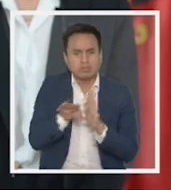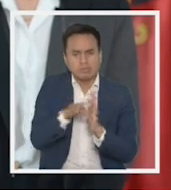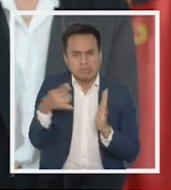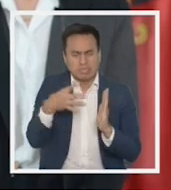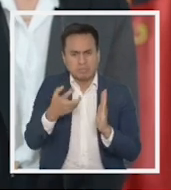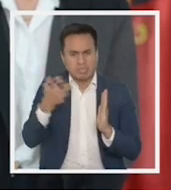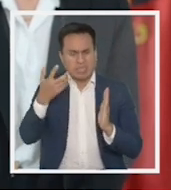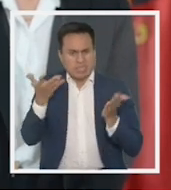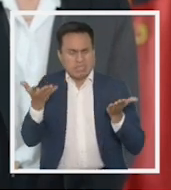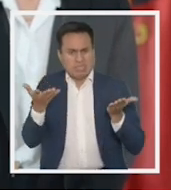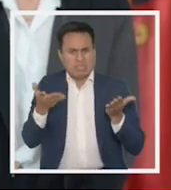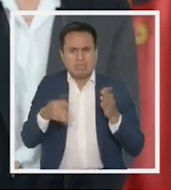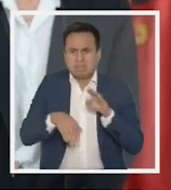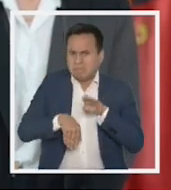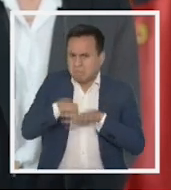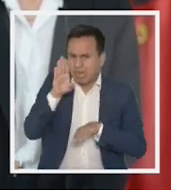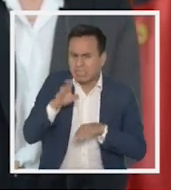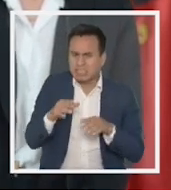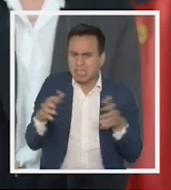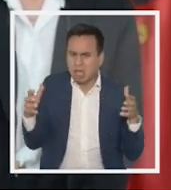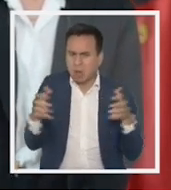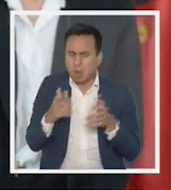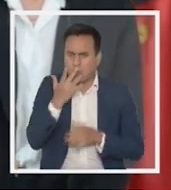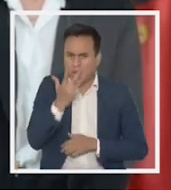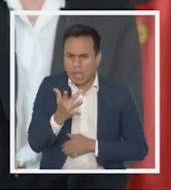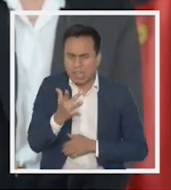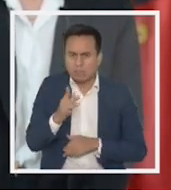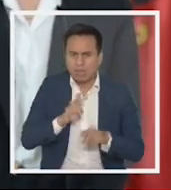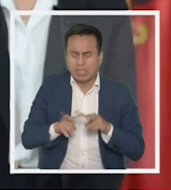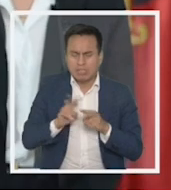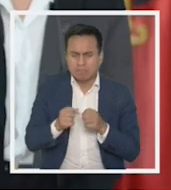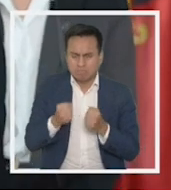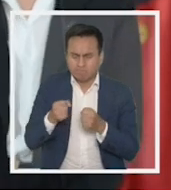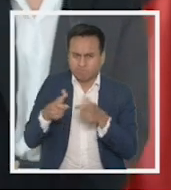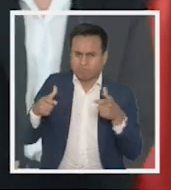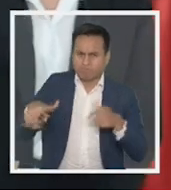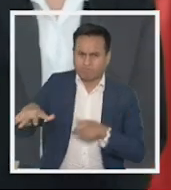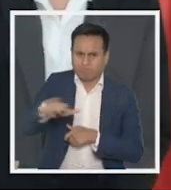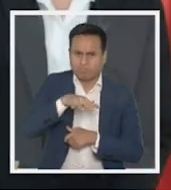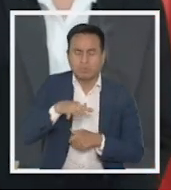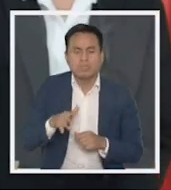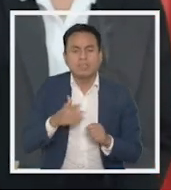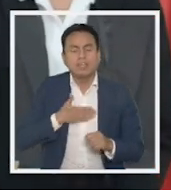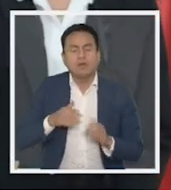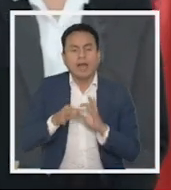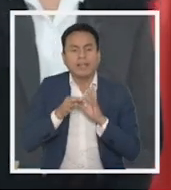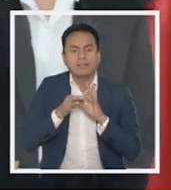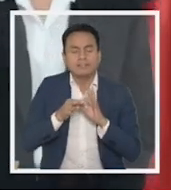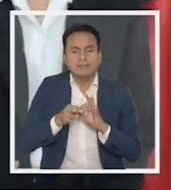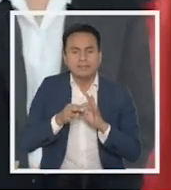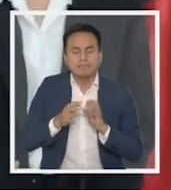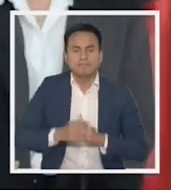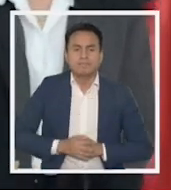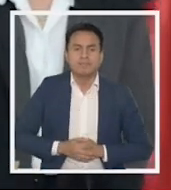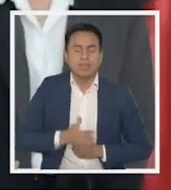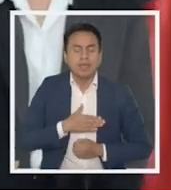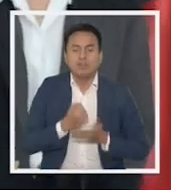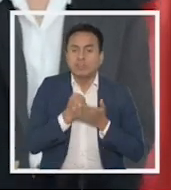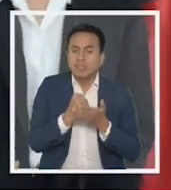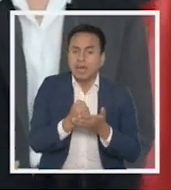desembozada. Quiero agradecer la generosidad y el patriotismo de todos los sectores políticos que, dejando de